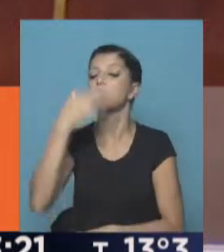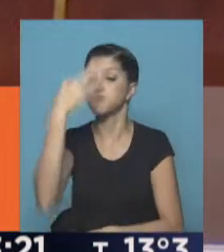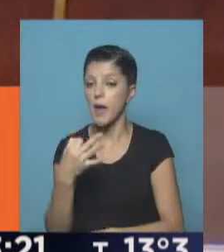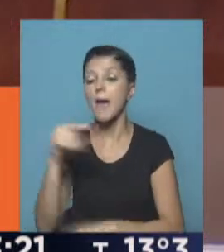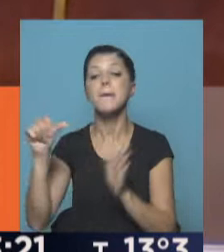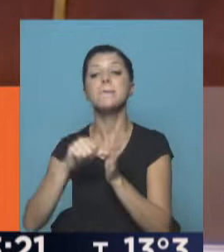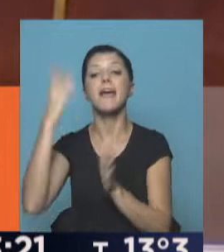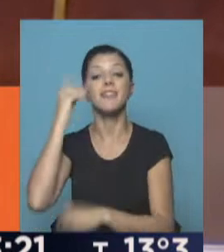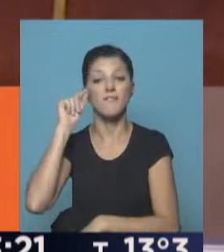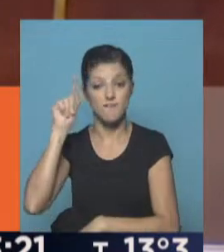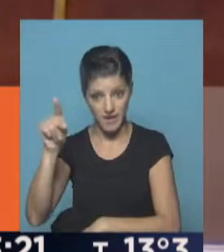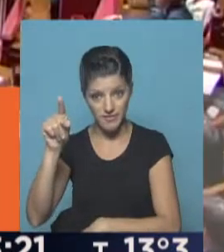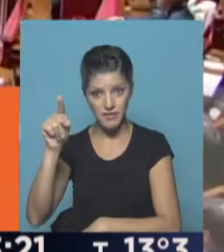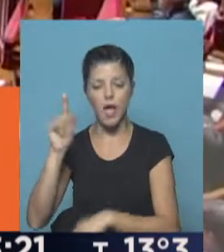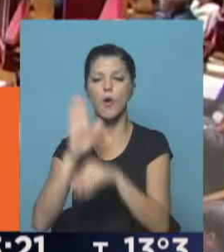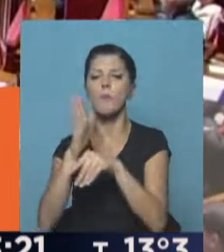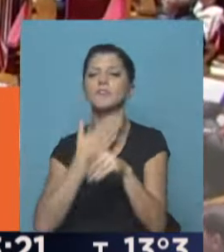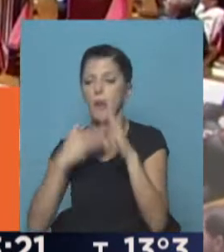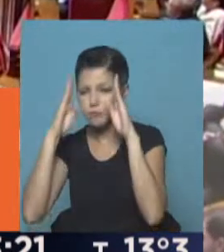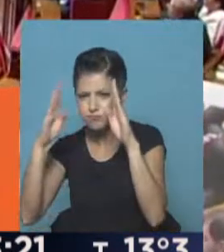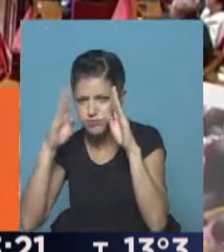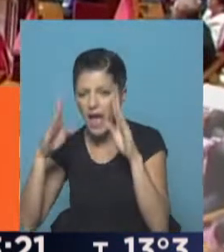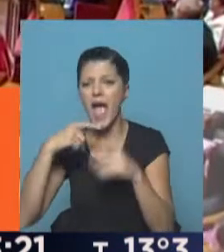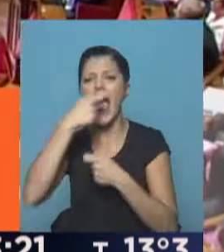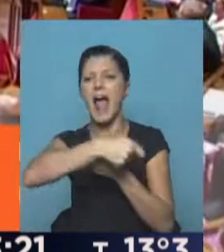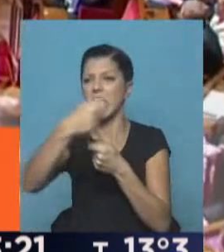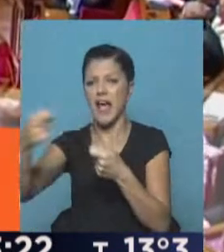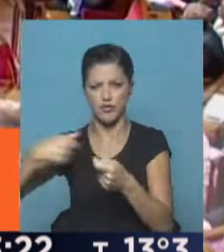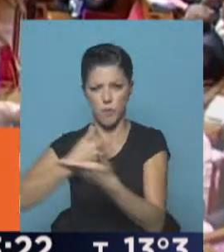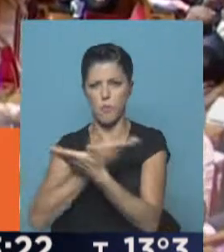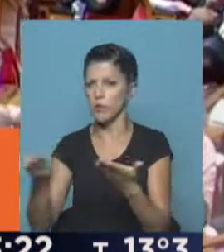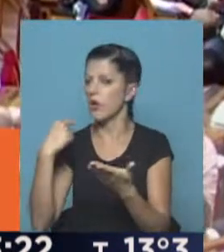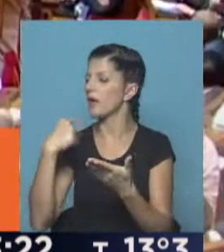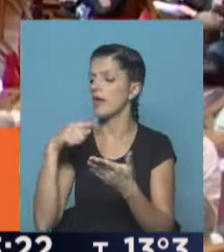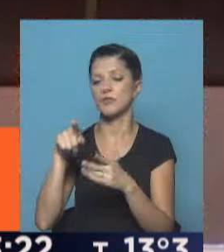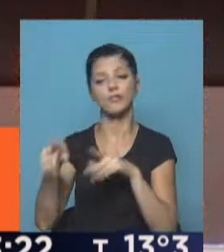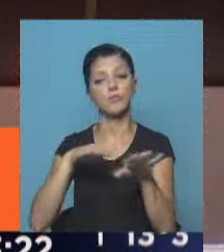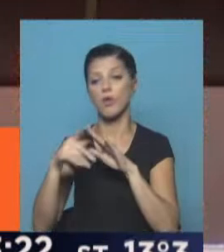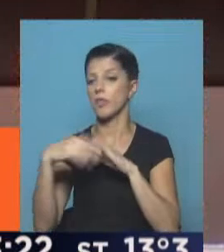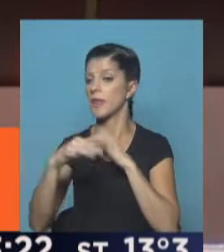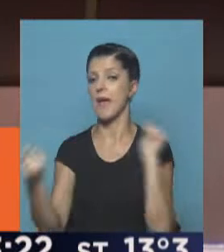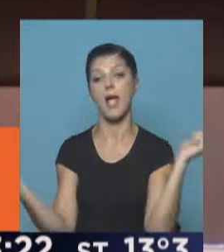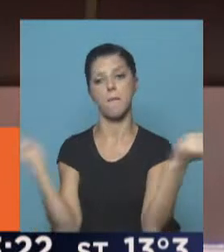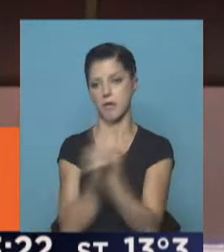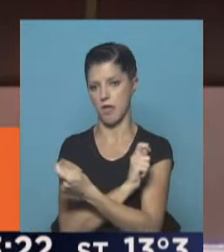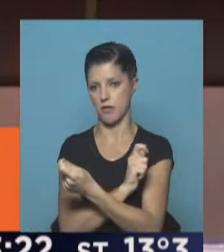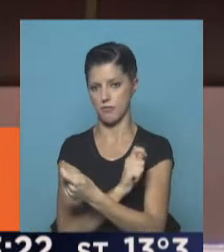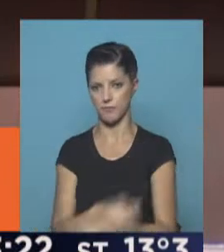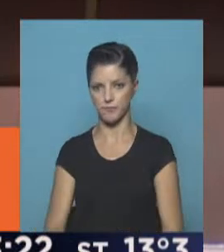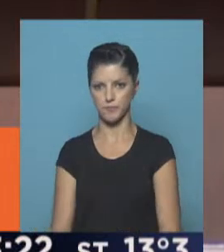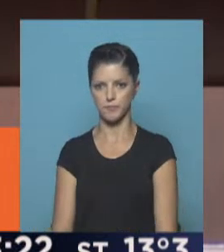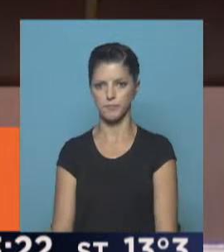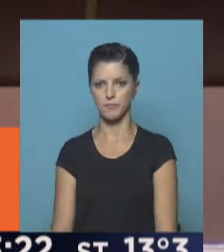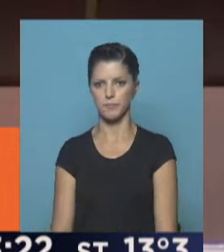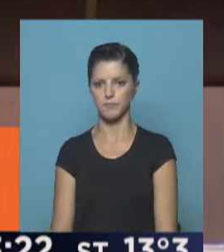Francia padece de una adicción al gasto público y debe desintoxicarse. Como toda adicción, elle ne